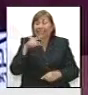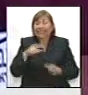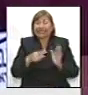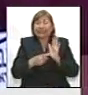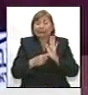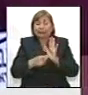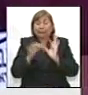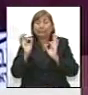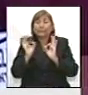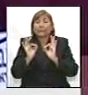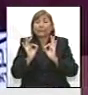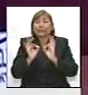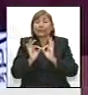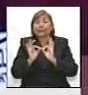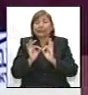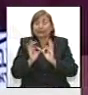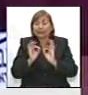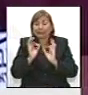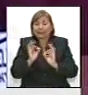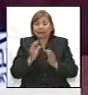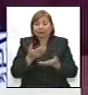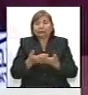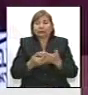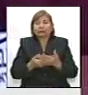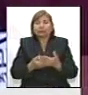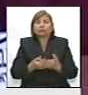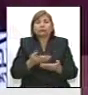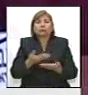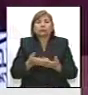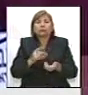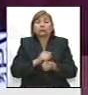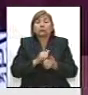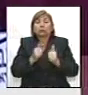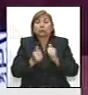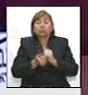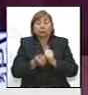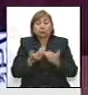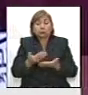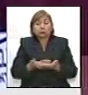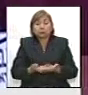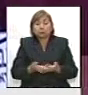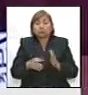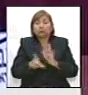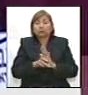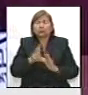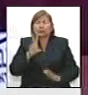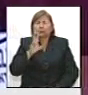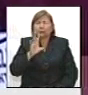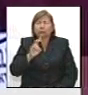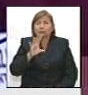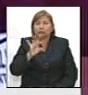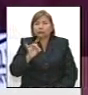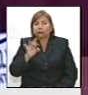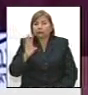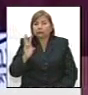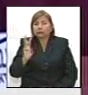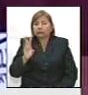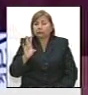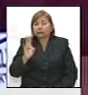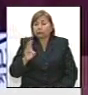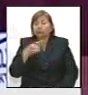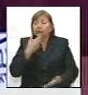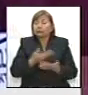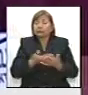modifica y precisa el actual texto del duodécimo disposición transitoria complementaria y final de la Ley 27867, Ley Orgánica de Gobiernos